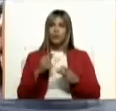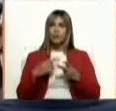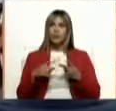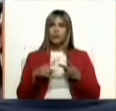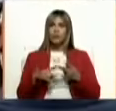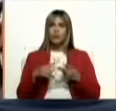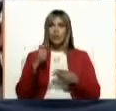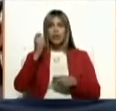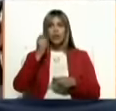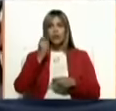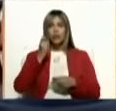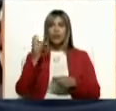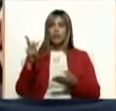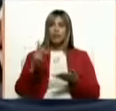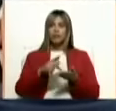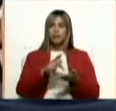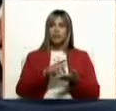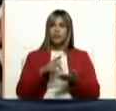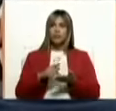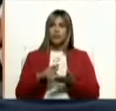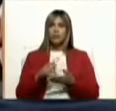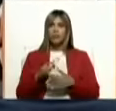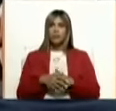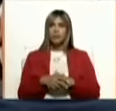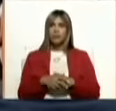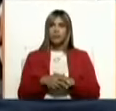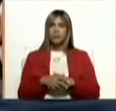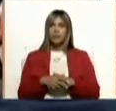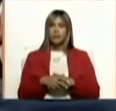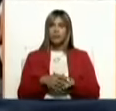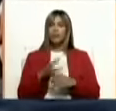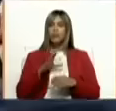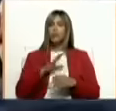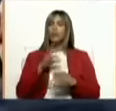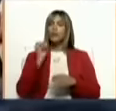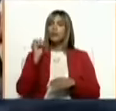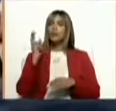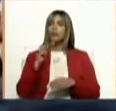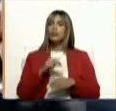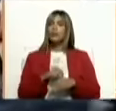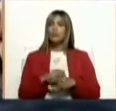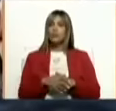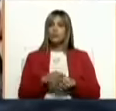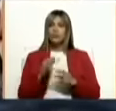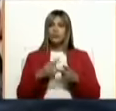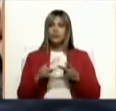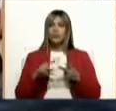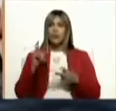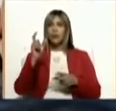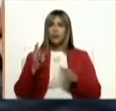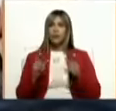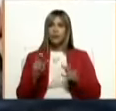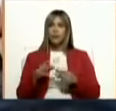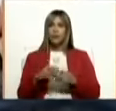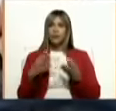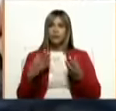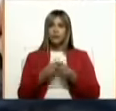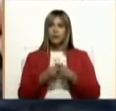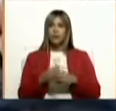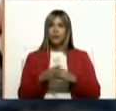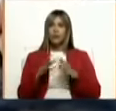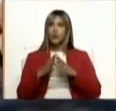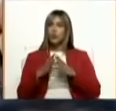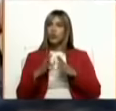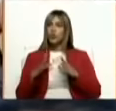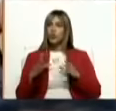diputadas, diputados que integran la delegación del Poder Legislativo, a la ciudadanía que le acompaña y a